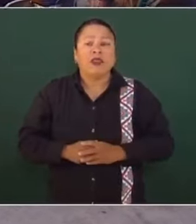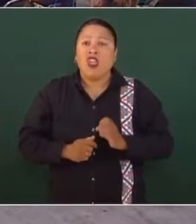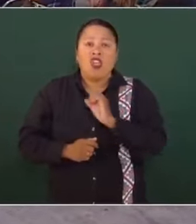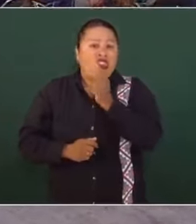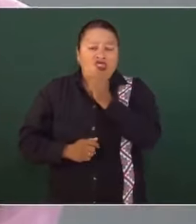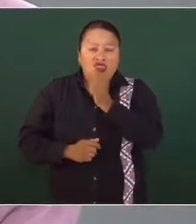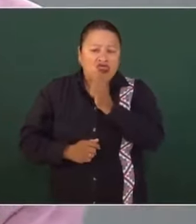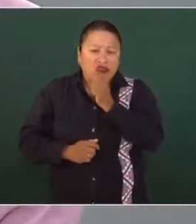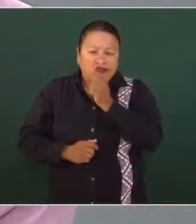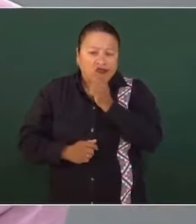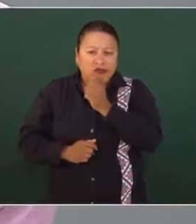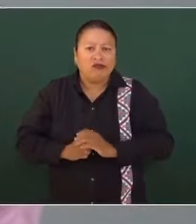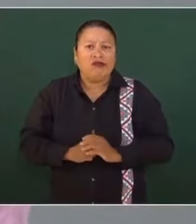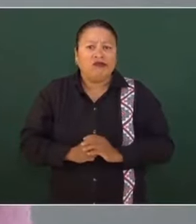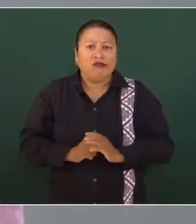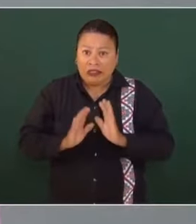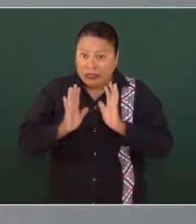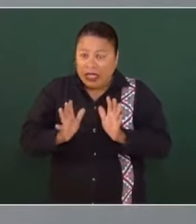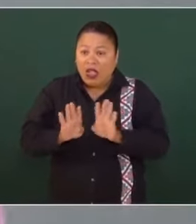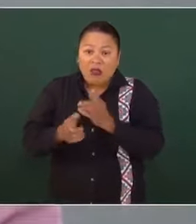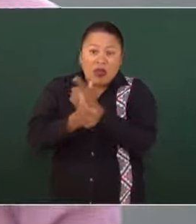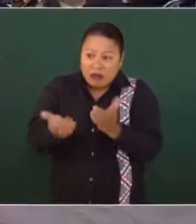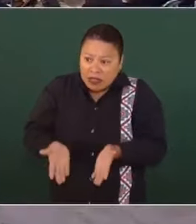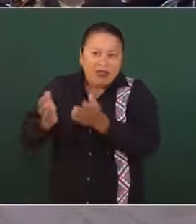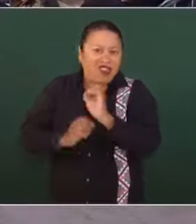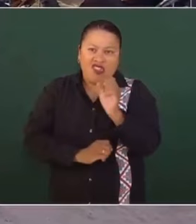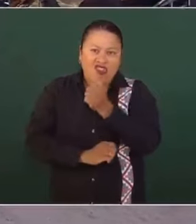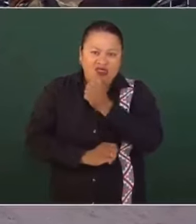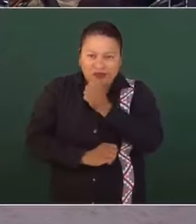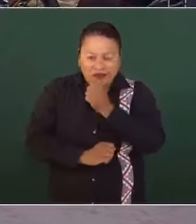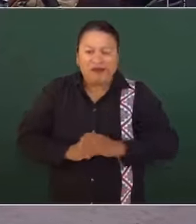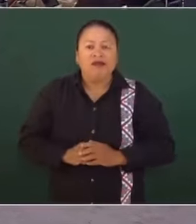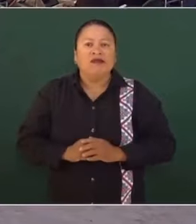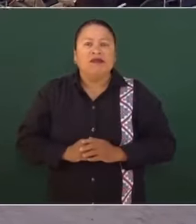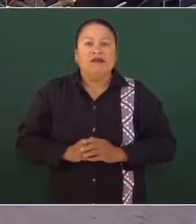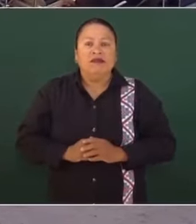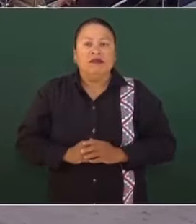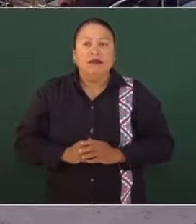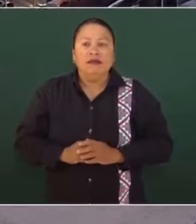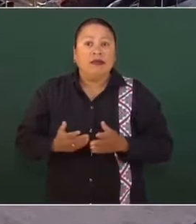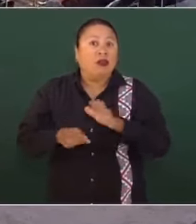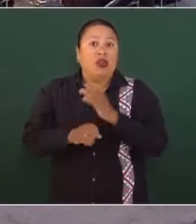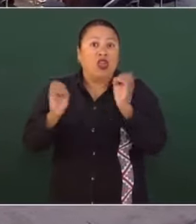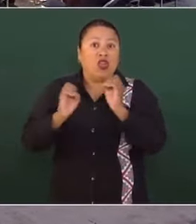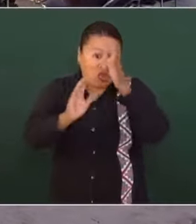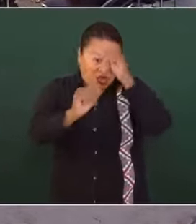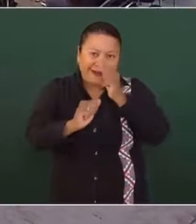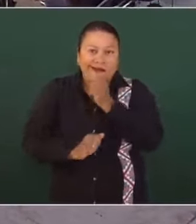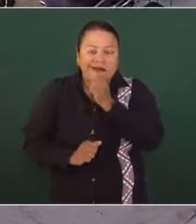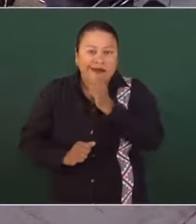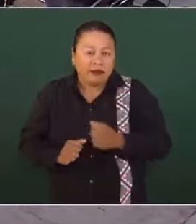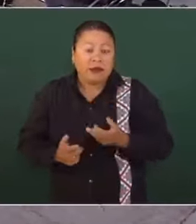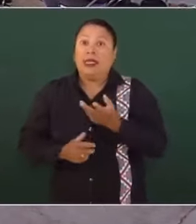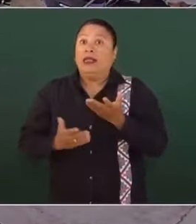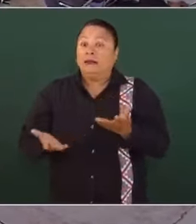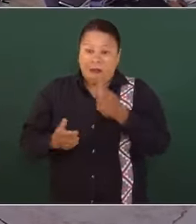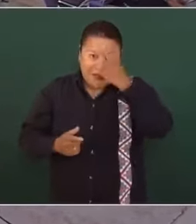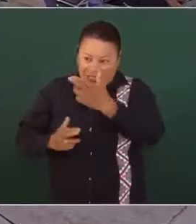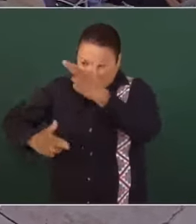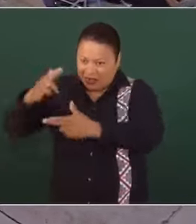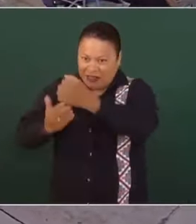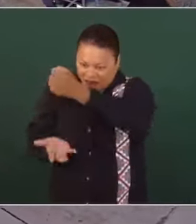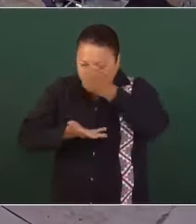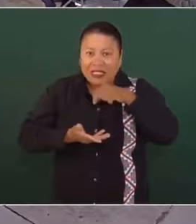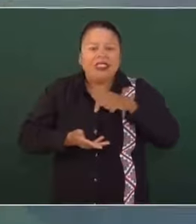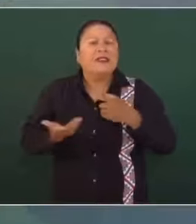se ha concedido la libertad condicionada, porque no hay ese arreglo. Esto de la devolución de la